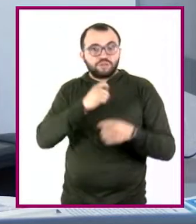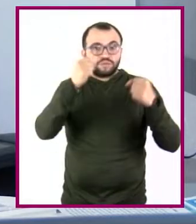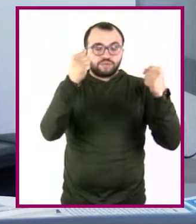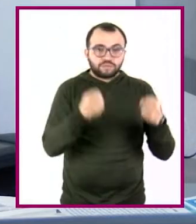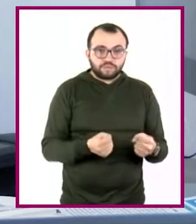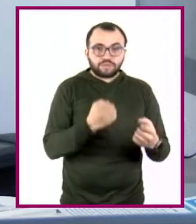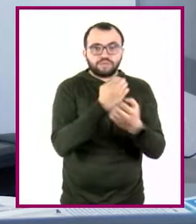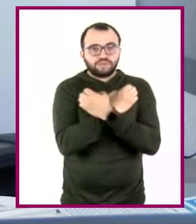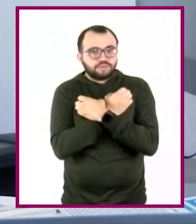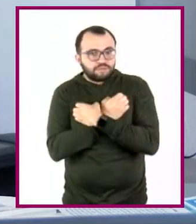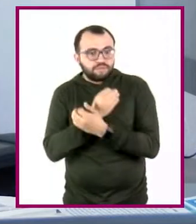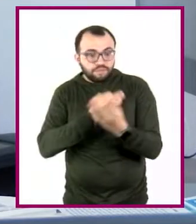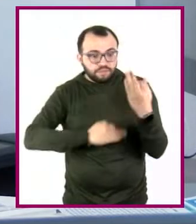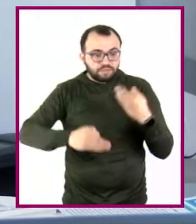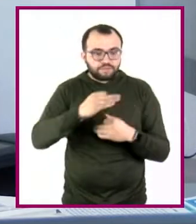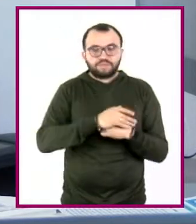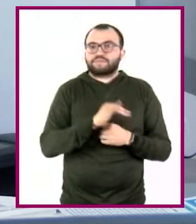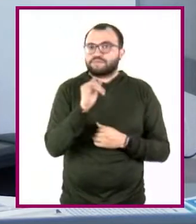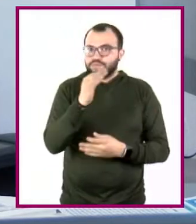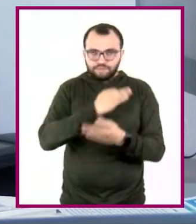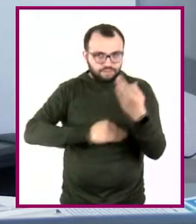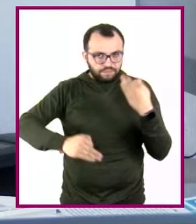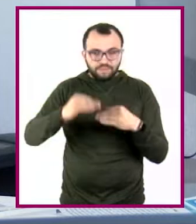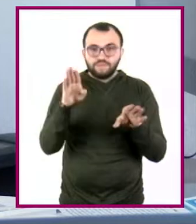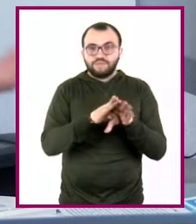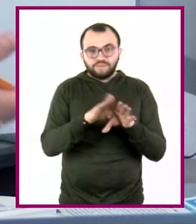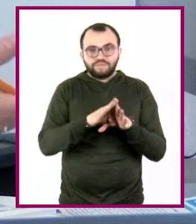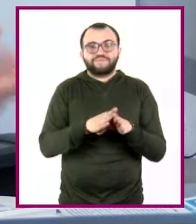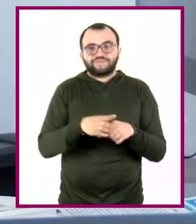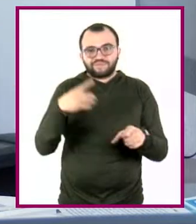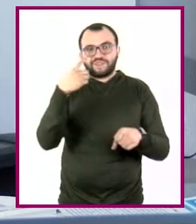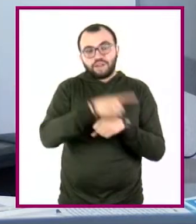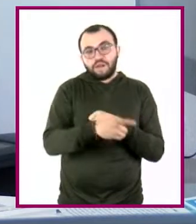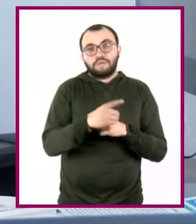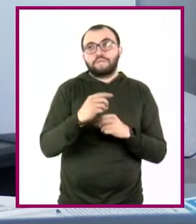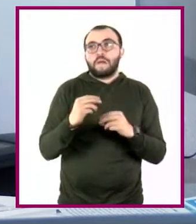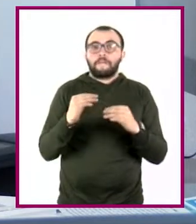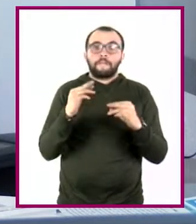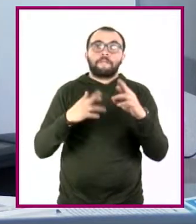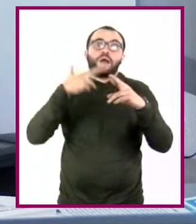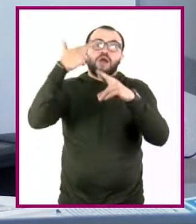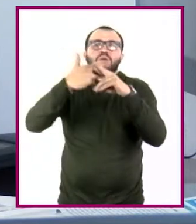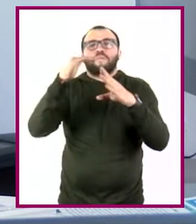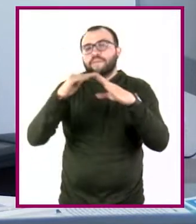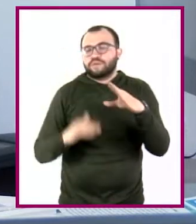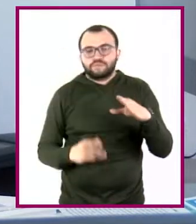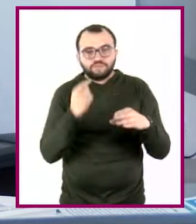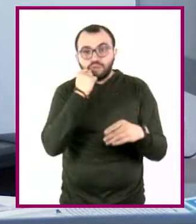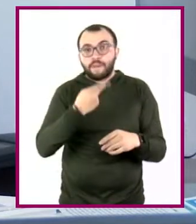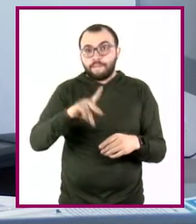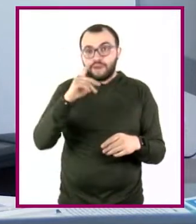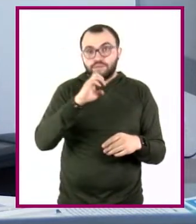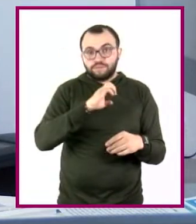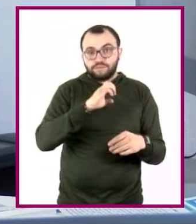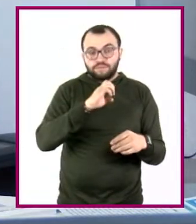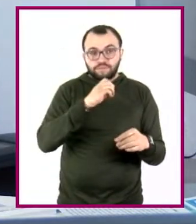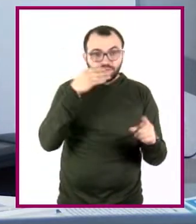seguridad, educación? Sí, todos los sectores fueron afectados en mayor o menor medida. ¿En especial la educación?